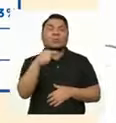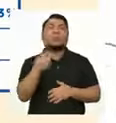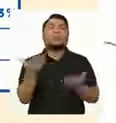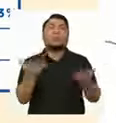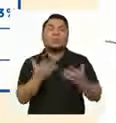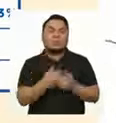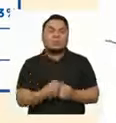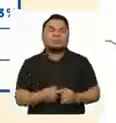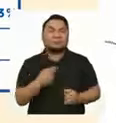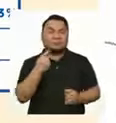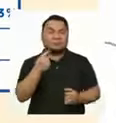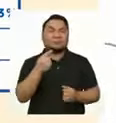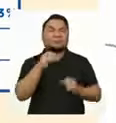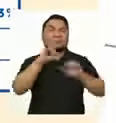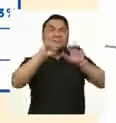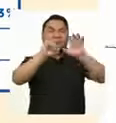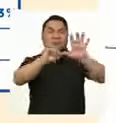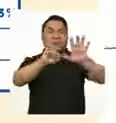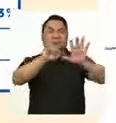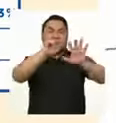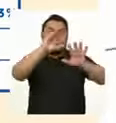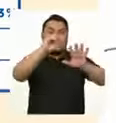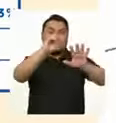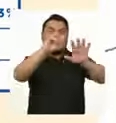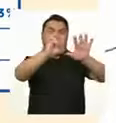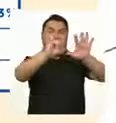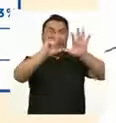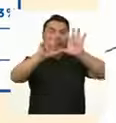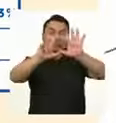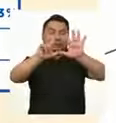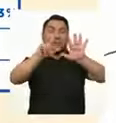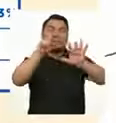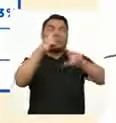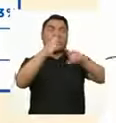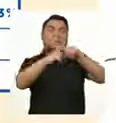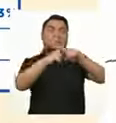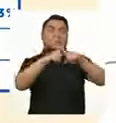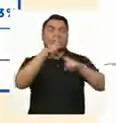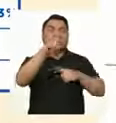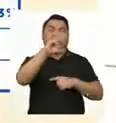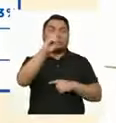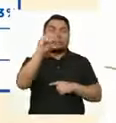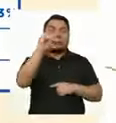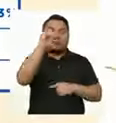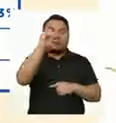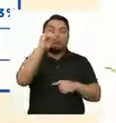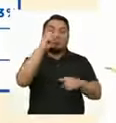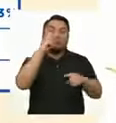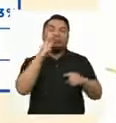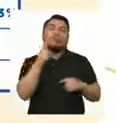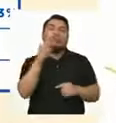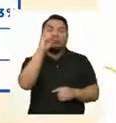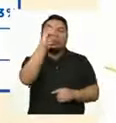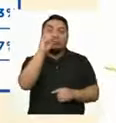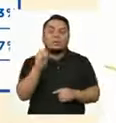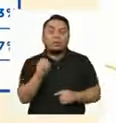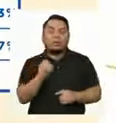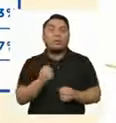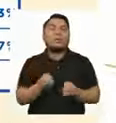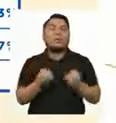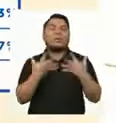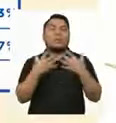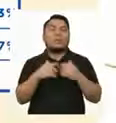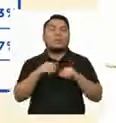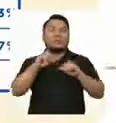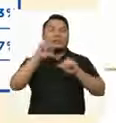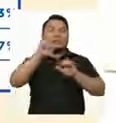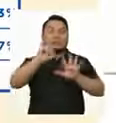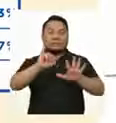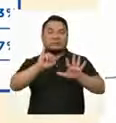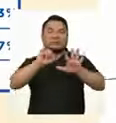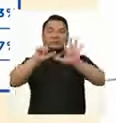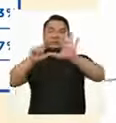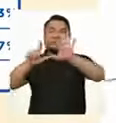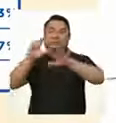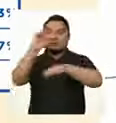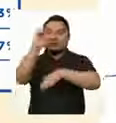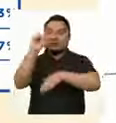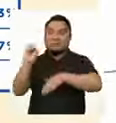multiplicamos 67 centésimos por 100%, que es igual a